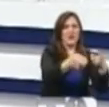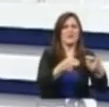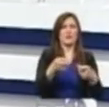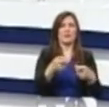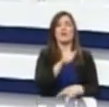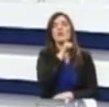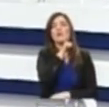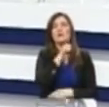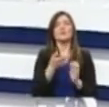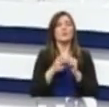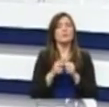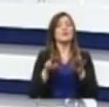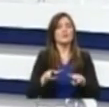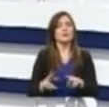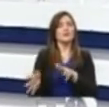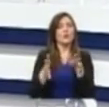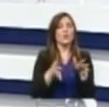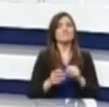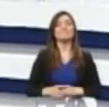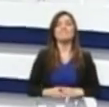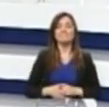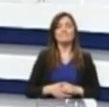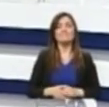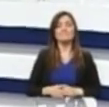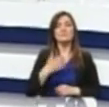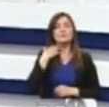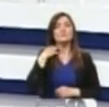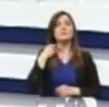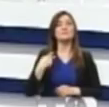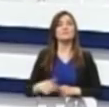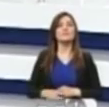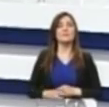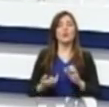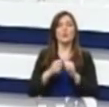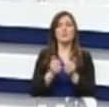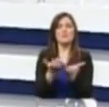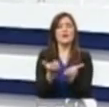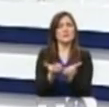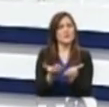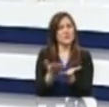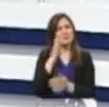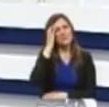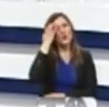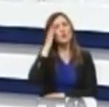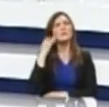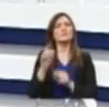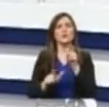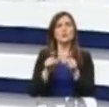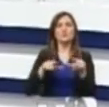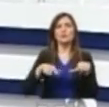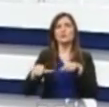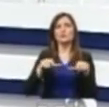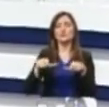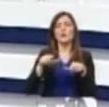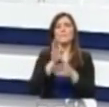la delincuencia, ¿no? Bueno, les contamos en otros temas que también hay problemas en la recolección de basura, que preocupa mucho, sobre todo en el sector